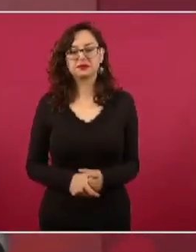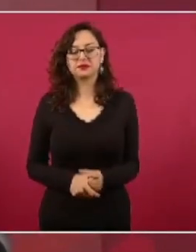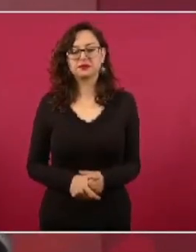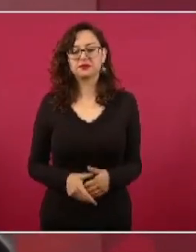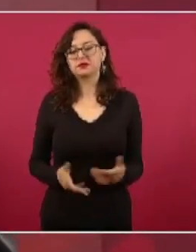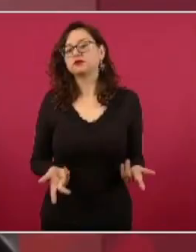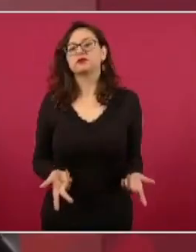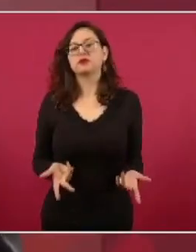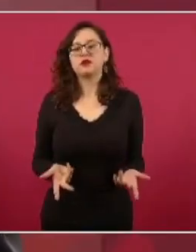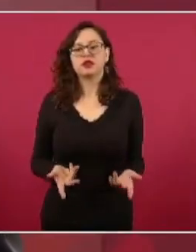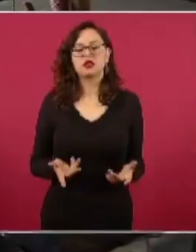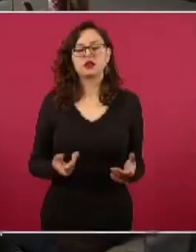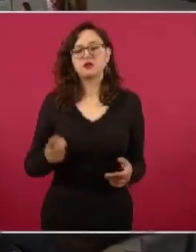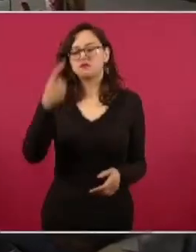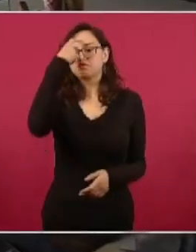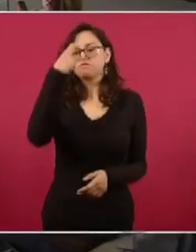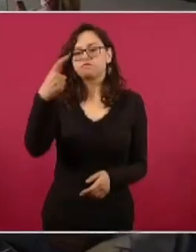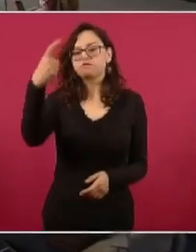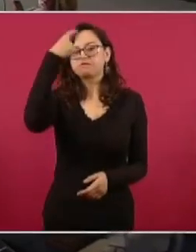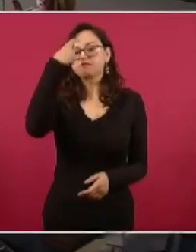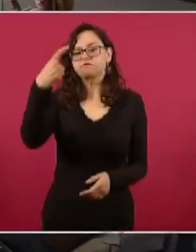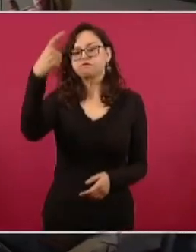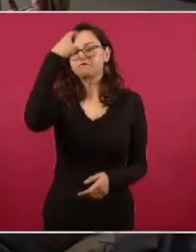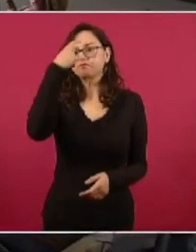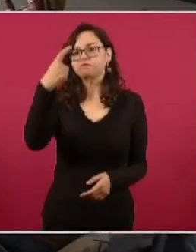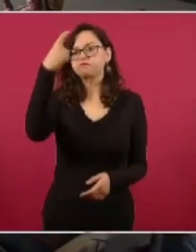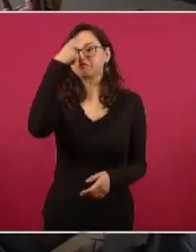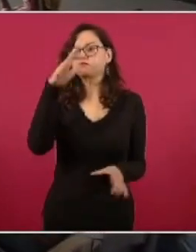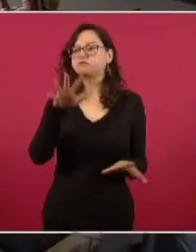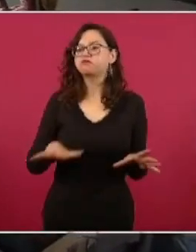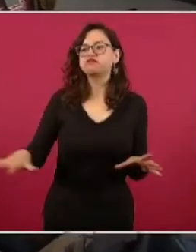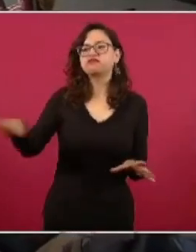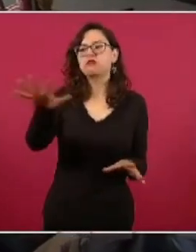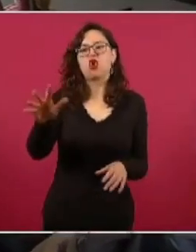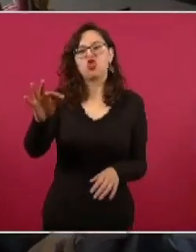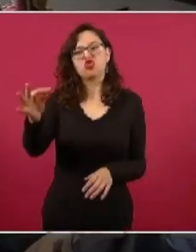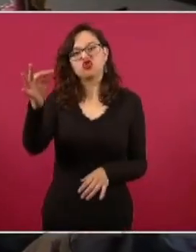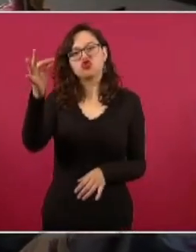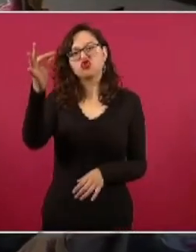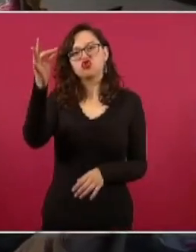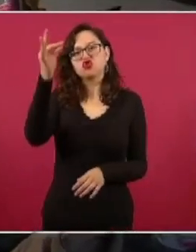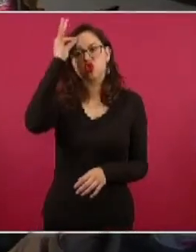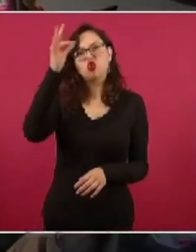Tienen en la cabeza la idea de que el pueblo es tonto